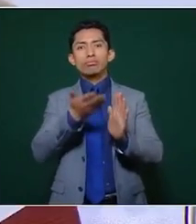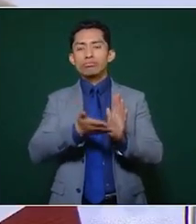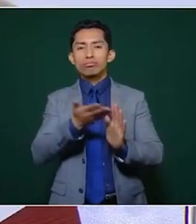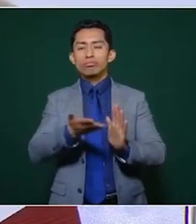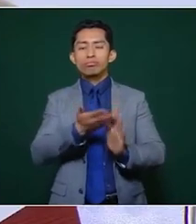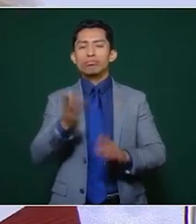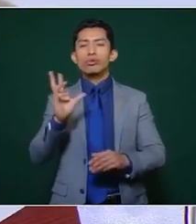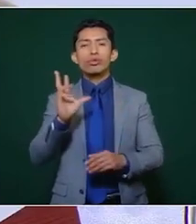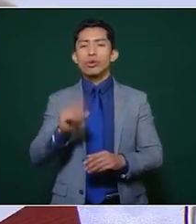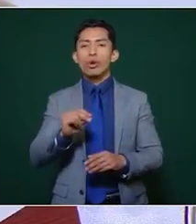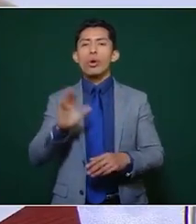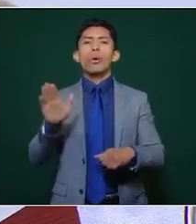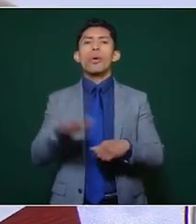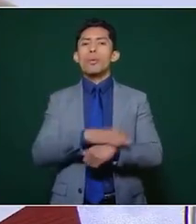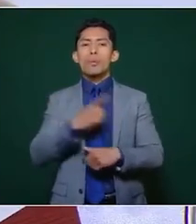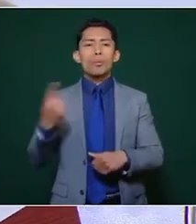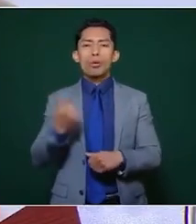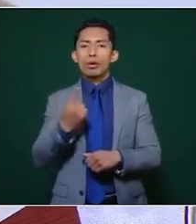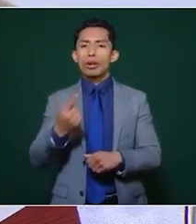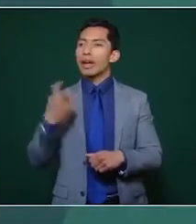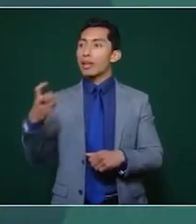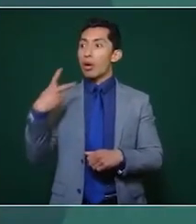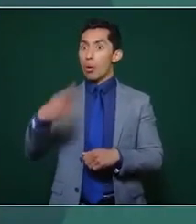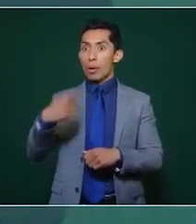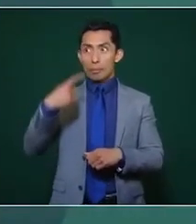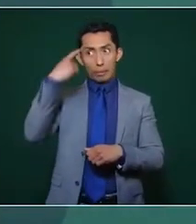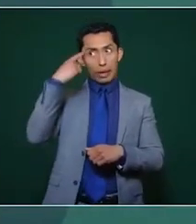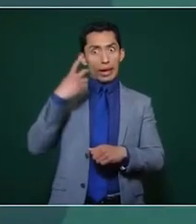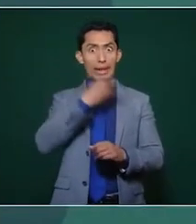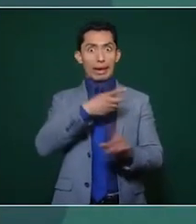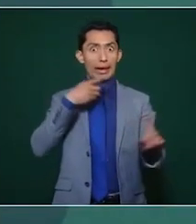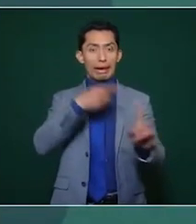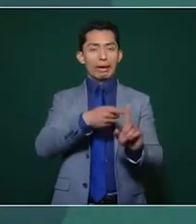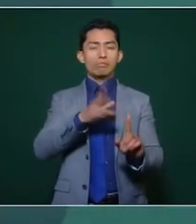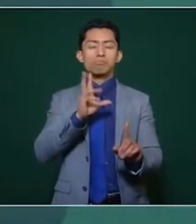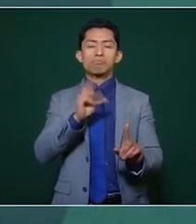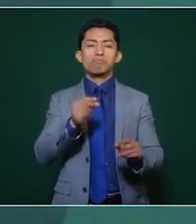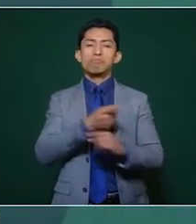construyó porque no era esa la idea.